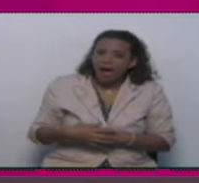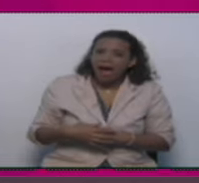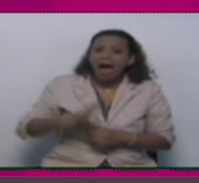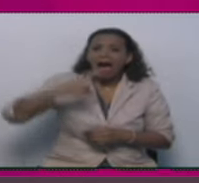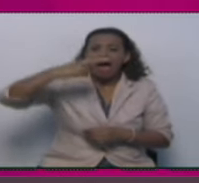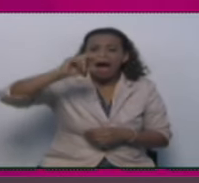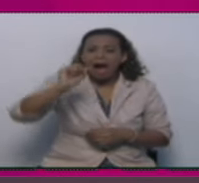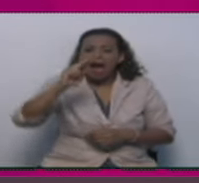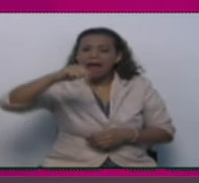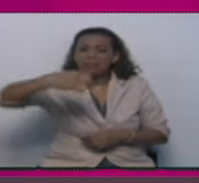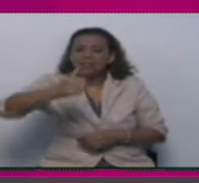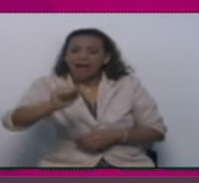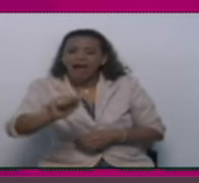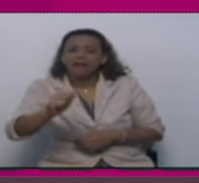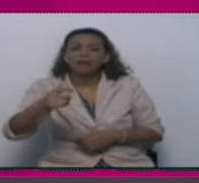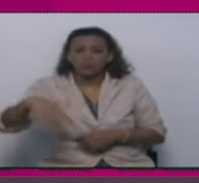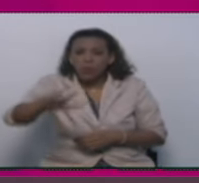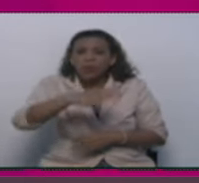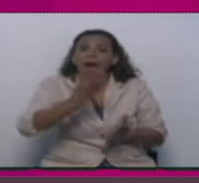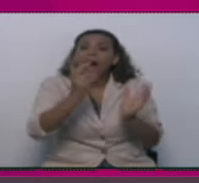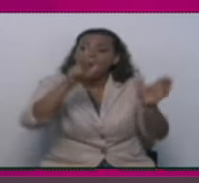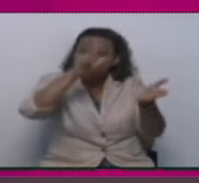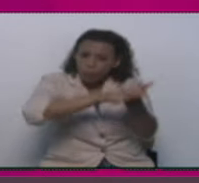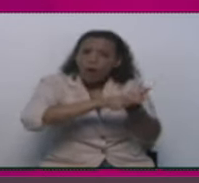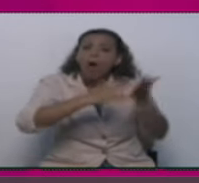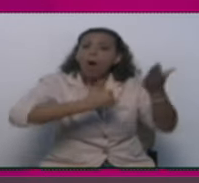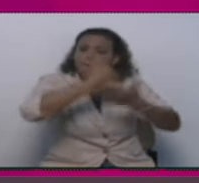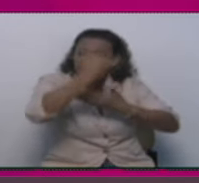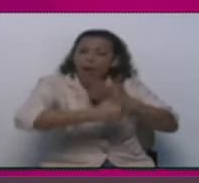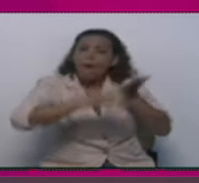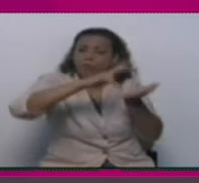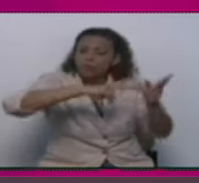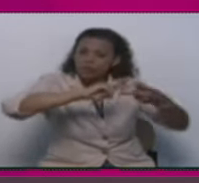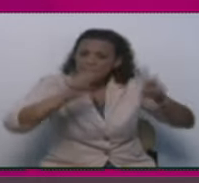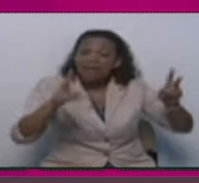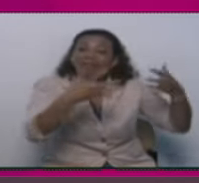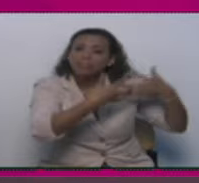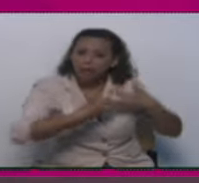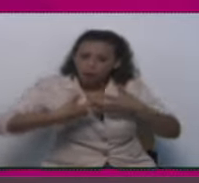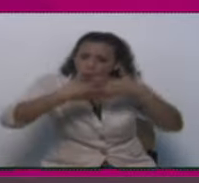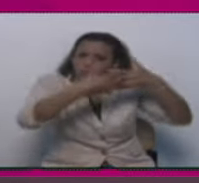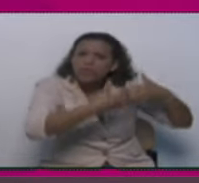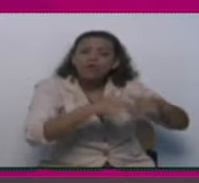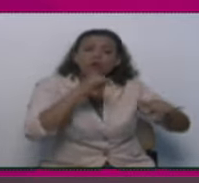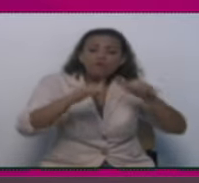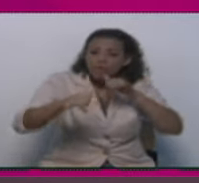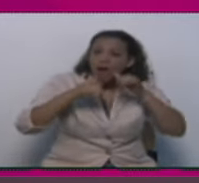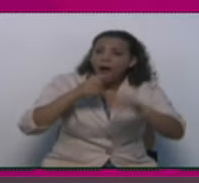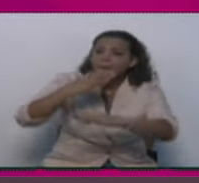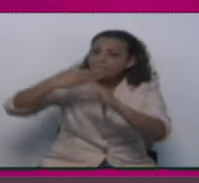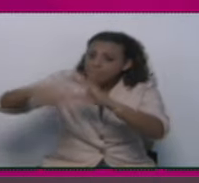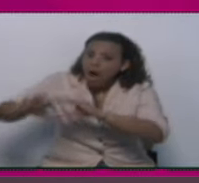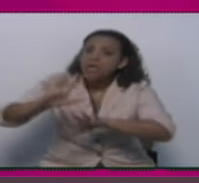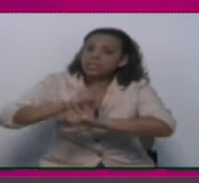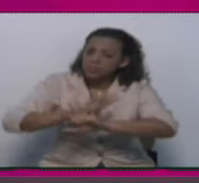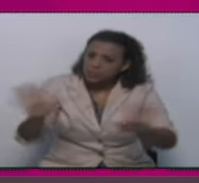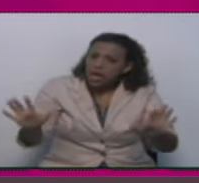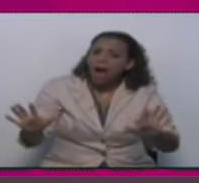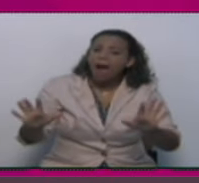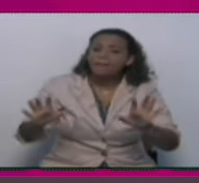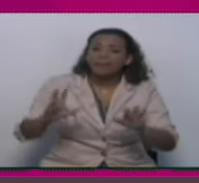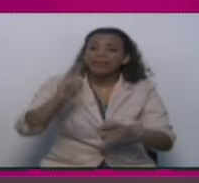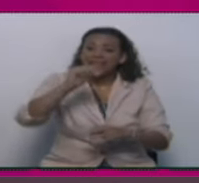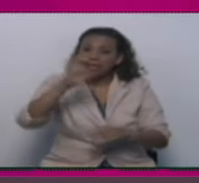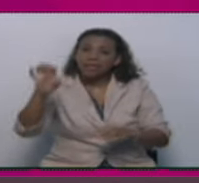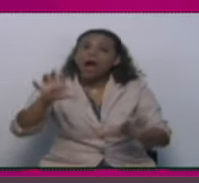asesinan cuando estaba aprobando un acuerdo de paz que Estados Unidos le había informado que Netanyahu